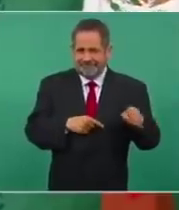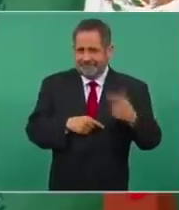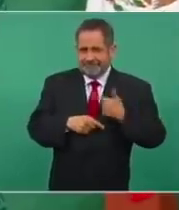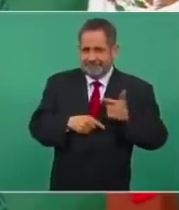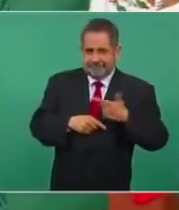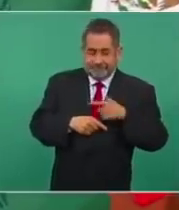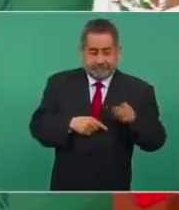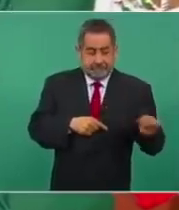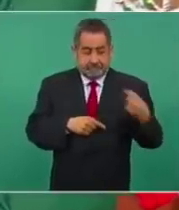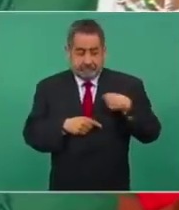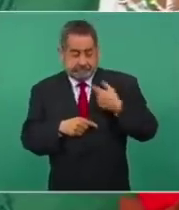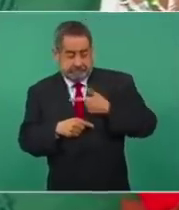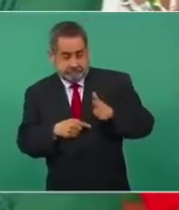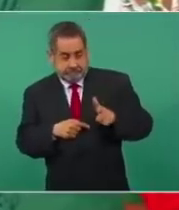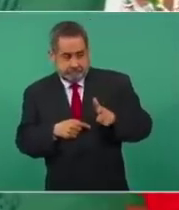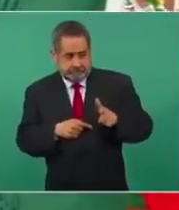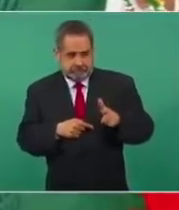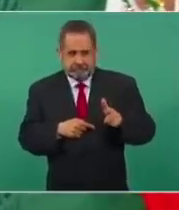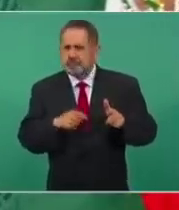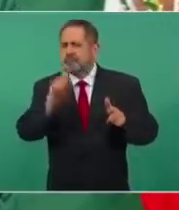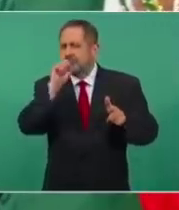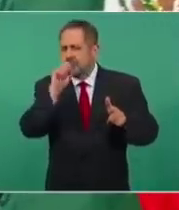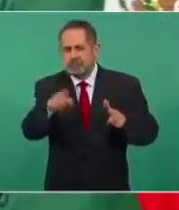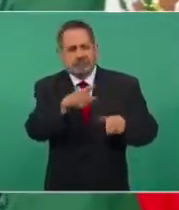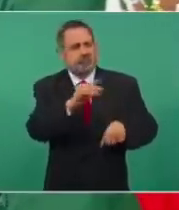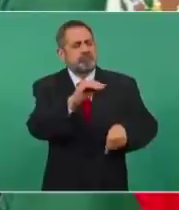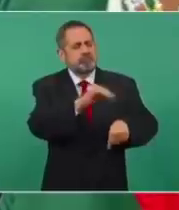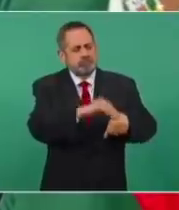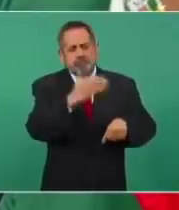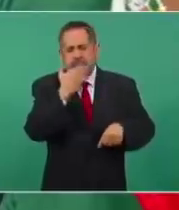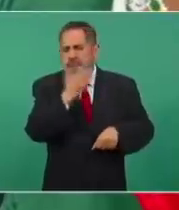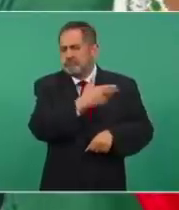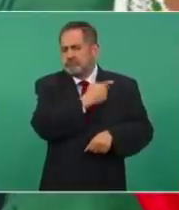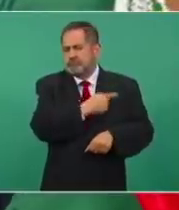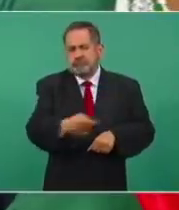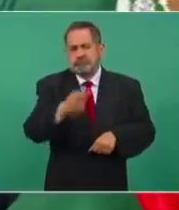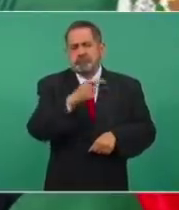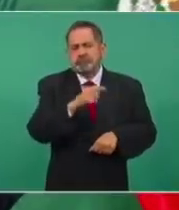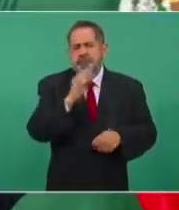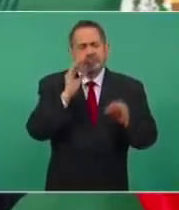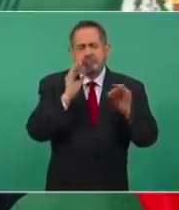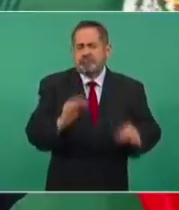repito, se han portado muy bien. Y esto